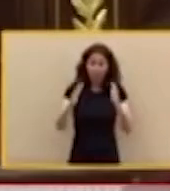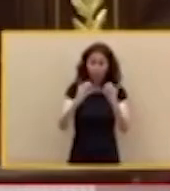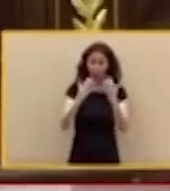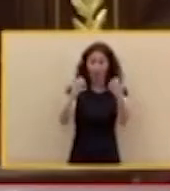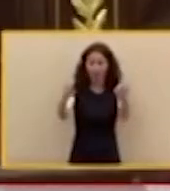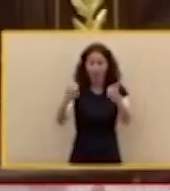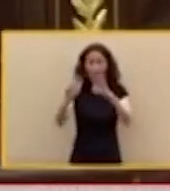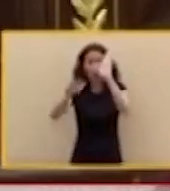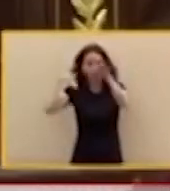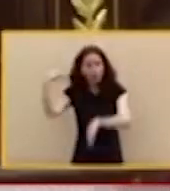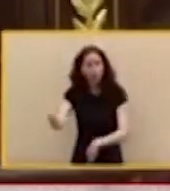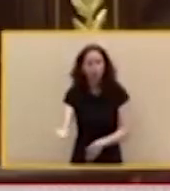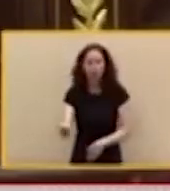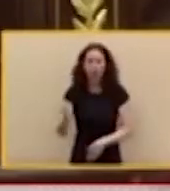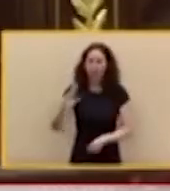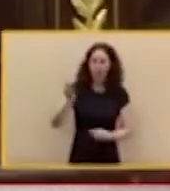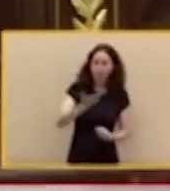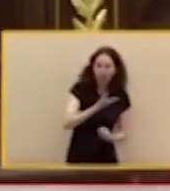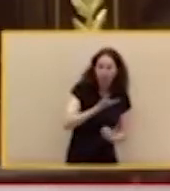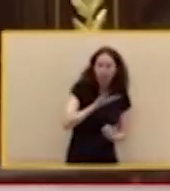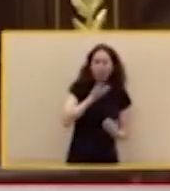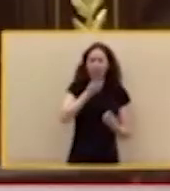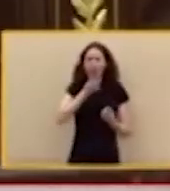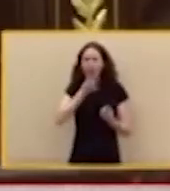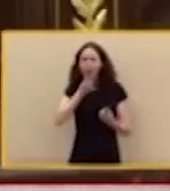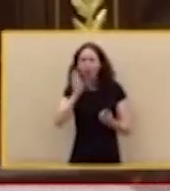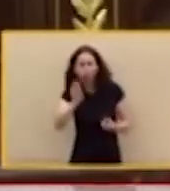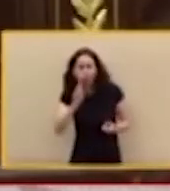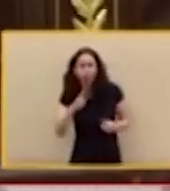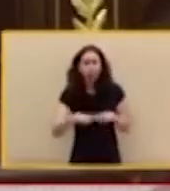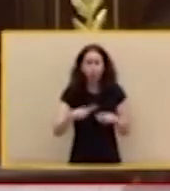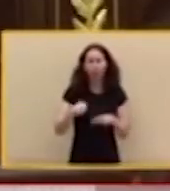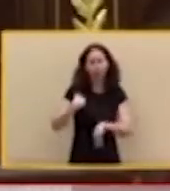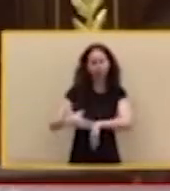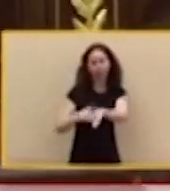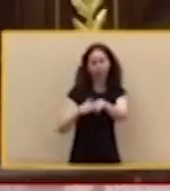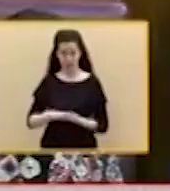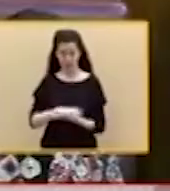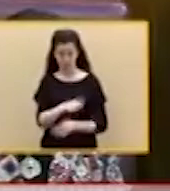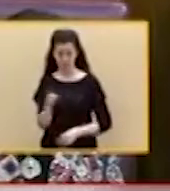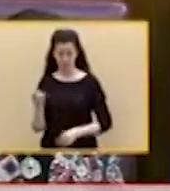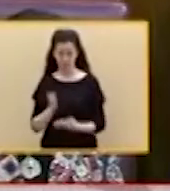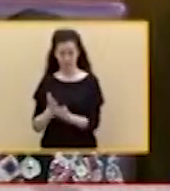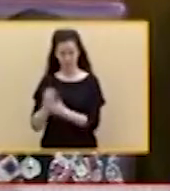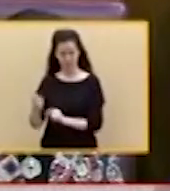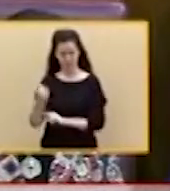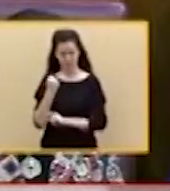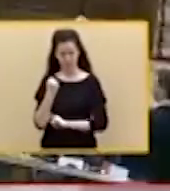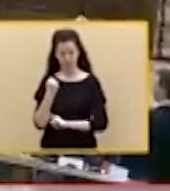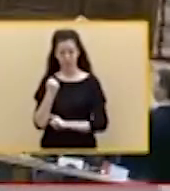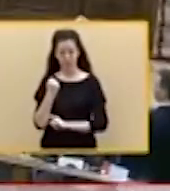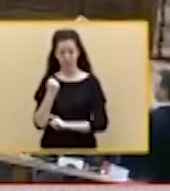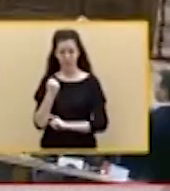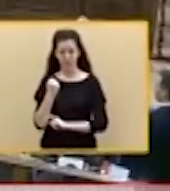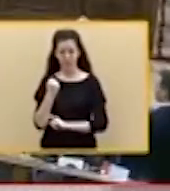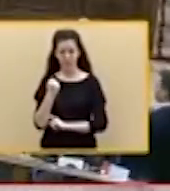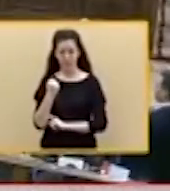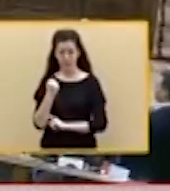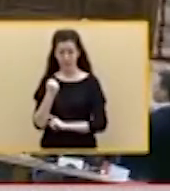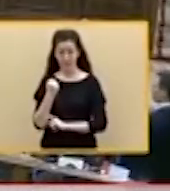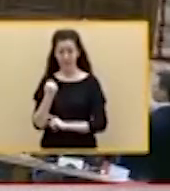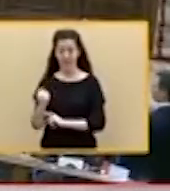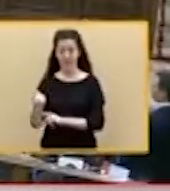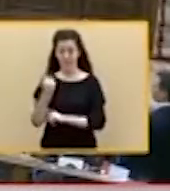Bueno ¿Estás contenta? Porque ya llegaron los socialistas En España No, no estoy contenta No, no estoy contenta Porque hay que analizar bien Por qué